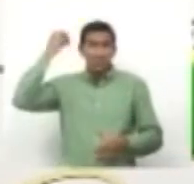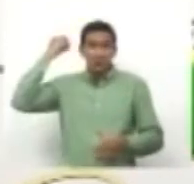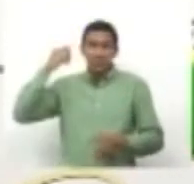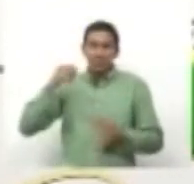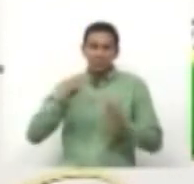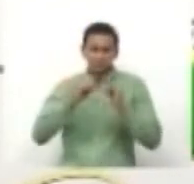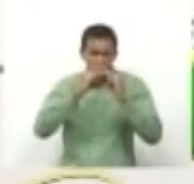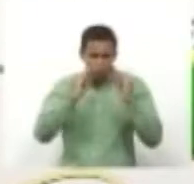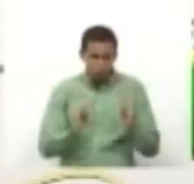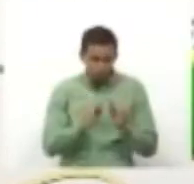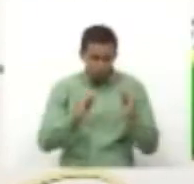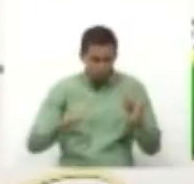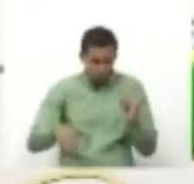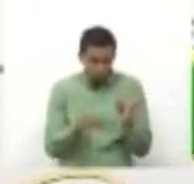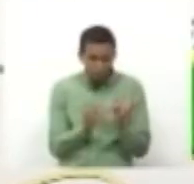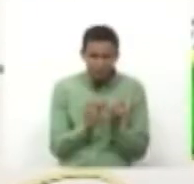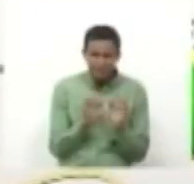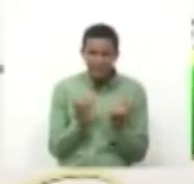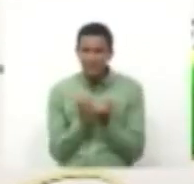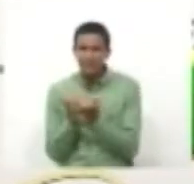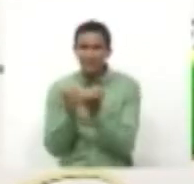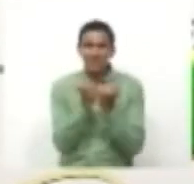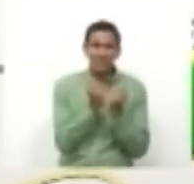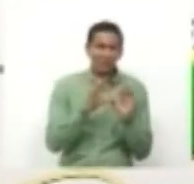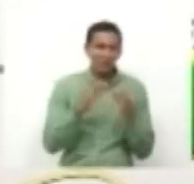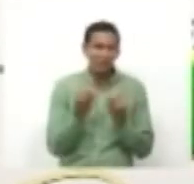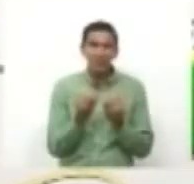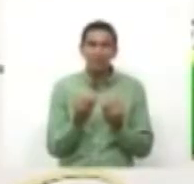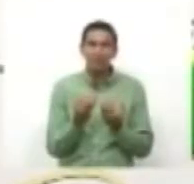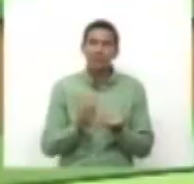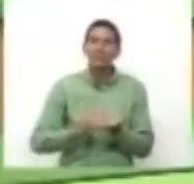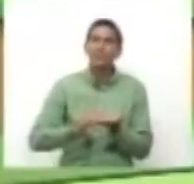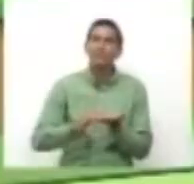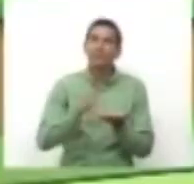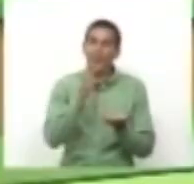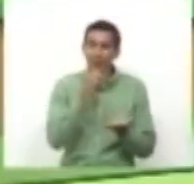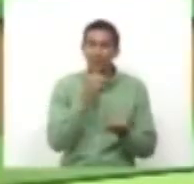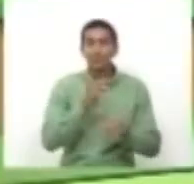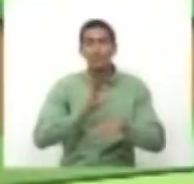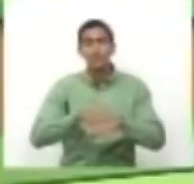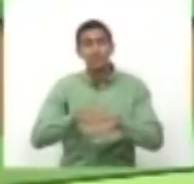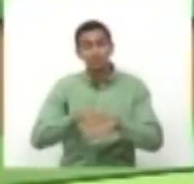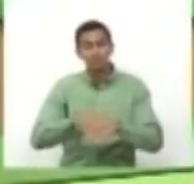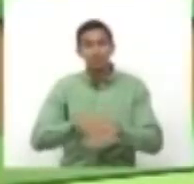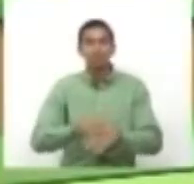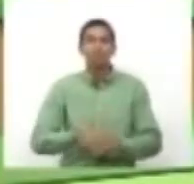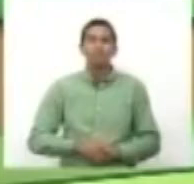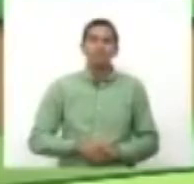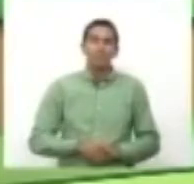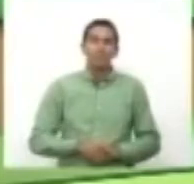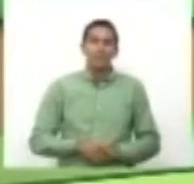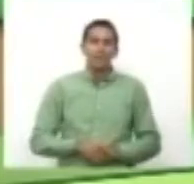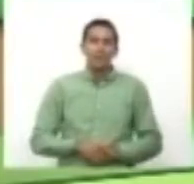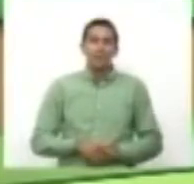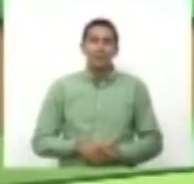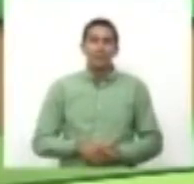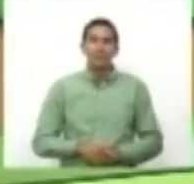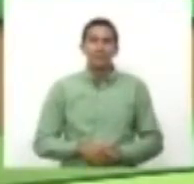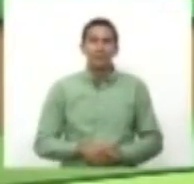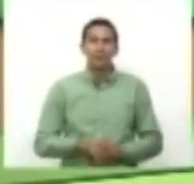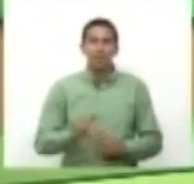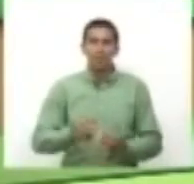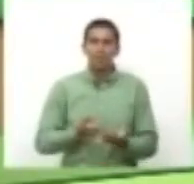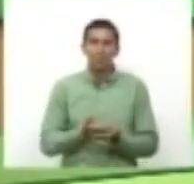de familias sin una solución a la vista. Hasta entonces. Ahí estaba nuestra politóloga Sandra Pérez. Y hasta ahora una recomendación